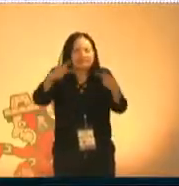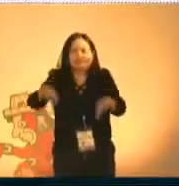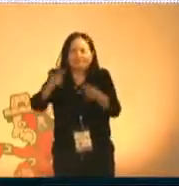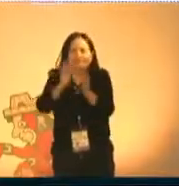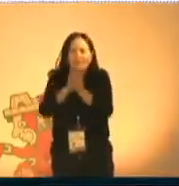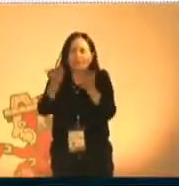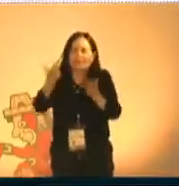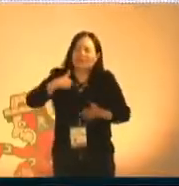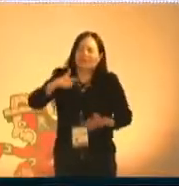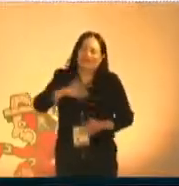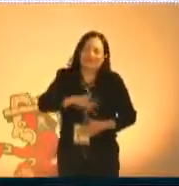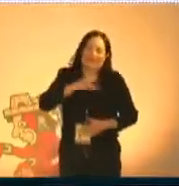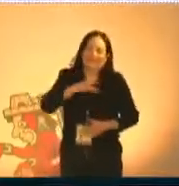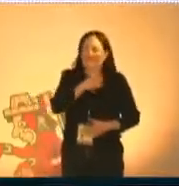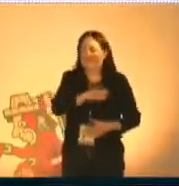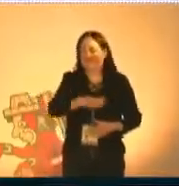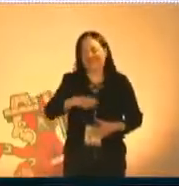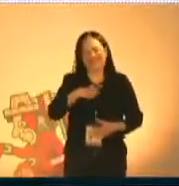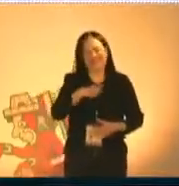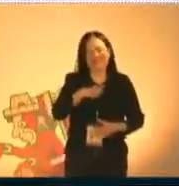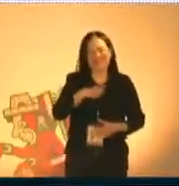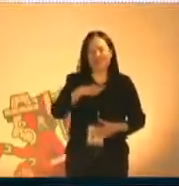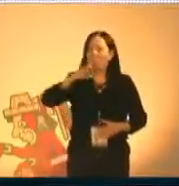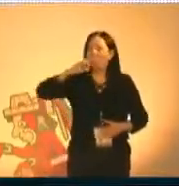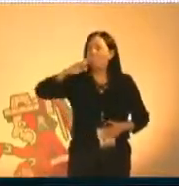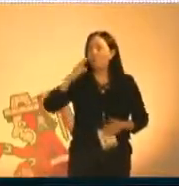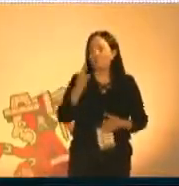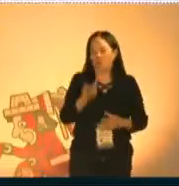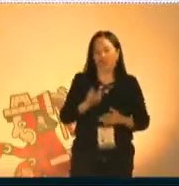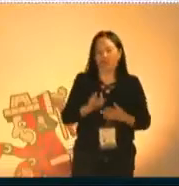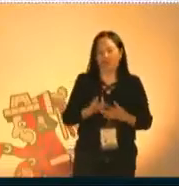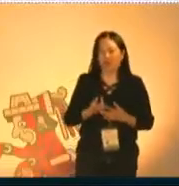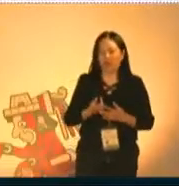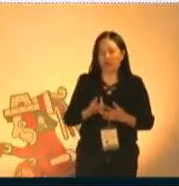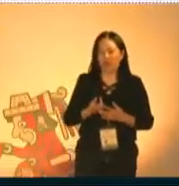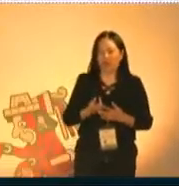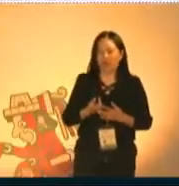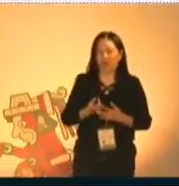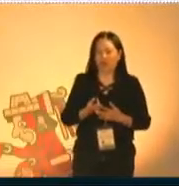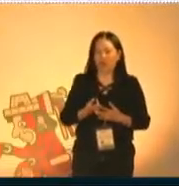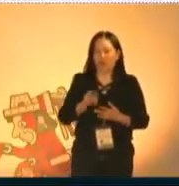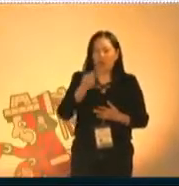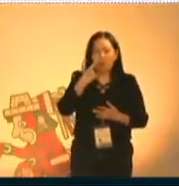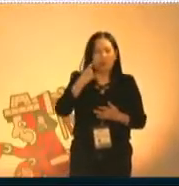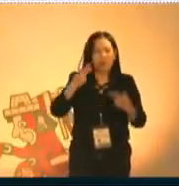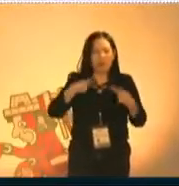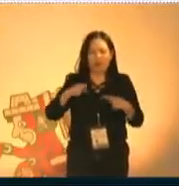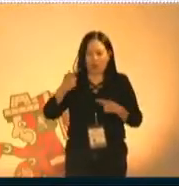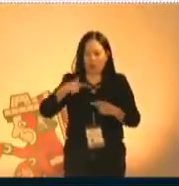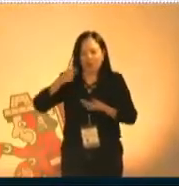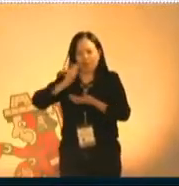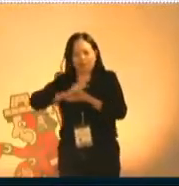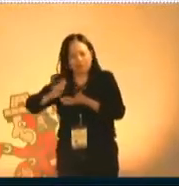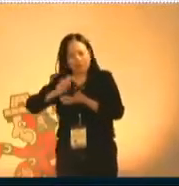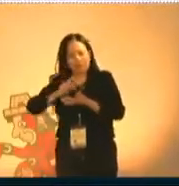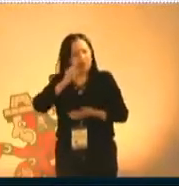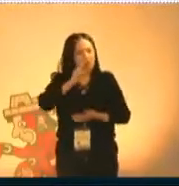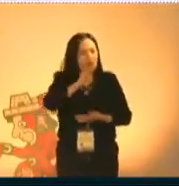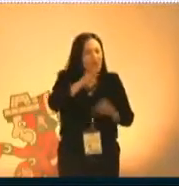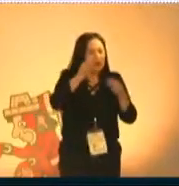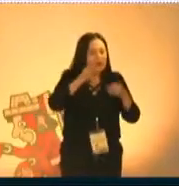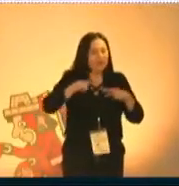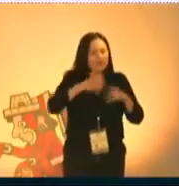no hay nada mejor para el lector que encontrarse perdón para el doctor que encontrarse con sus lectores es lo más agradecido que